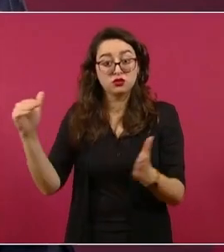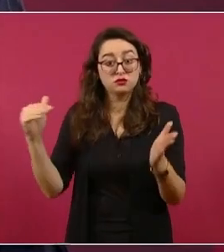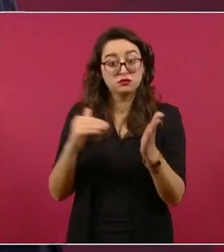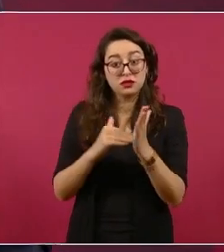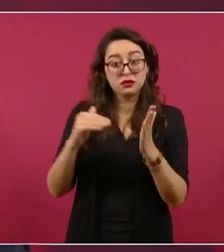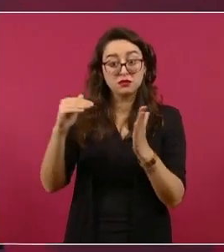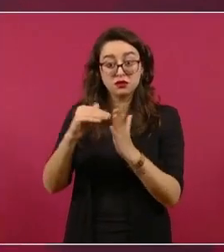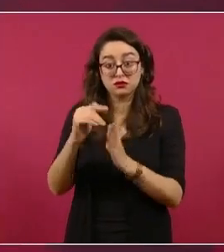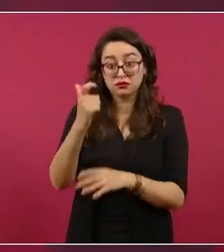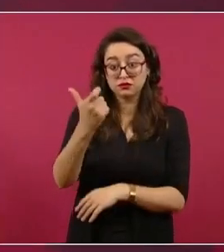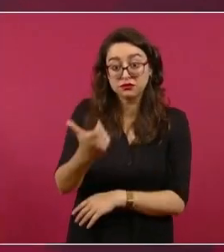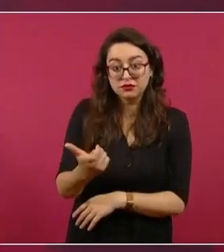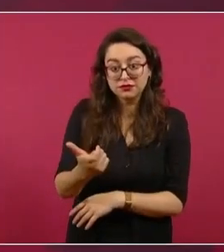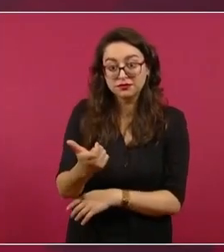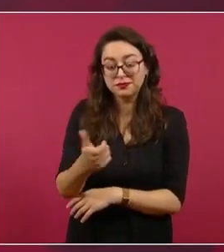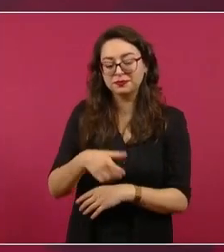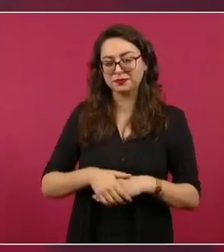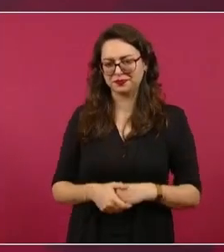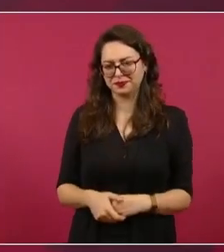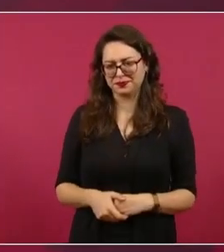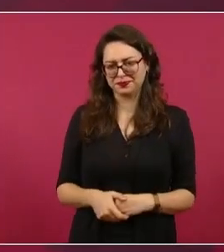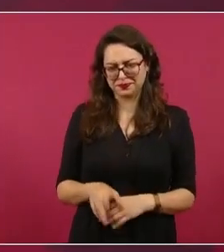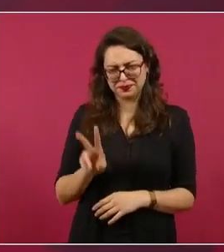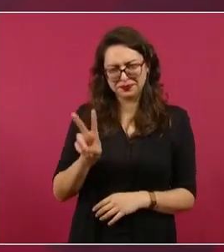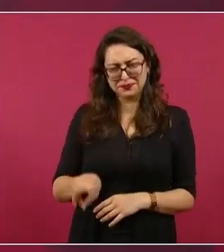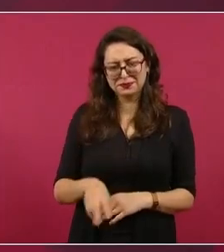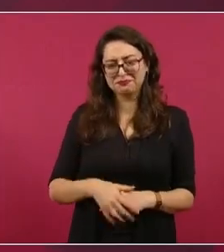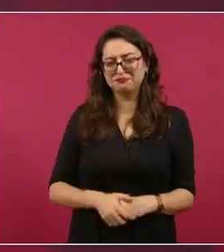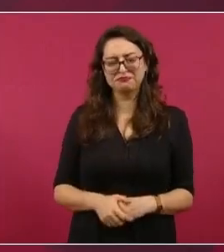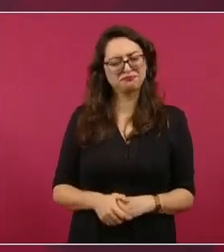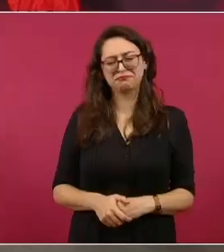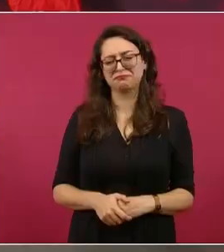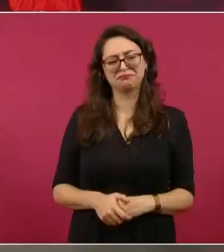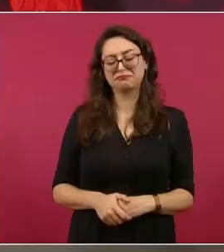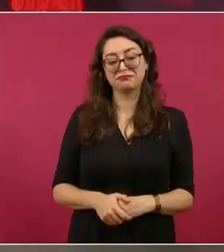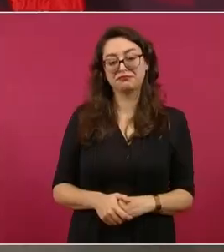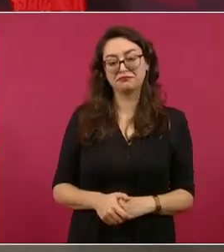Y realmente lo que se pagó de indemnización fueron 100,000.